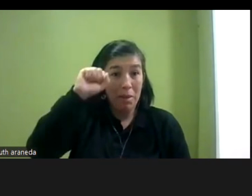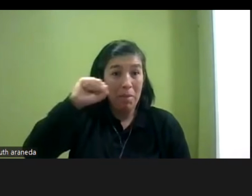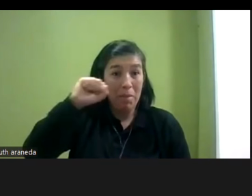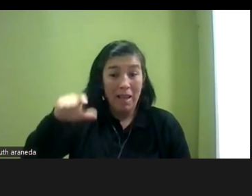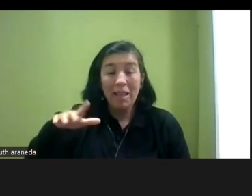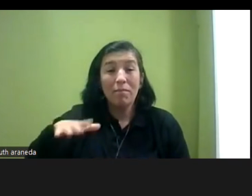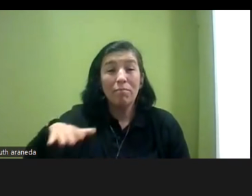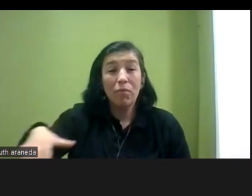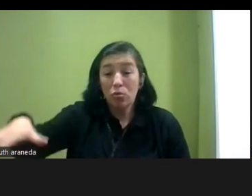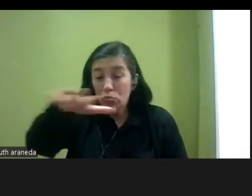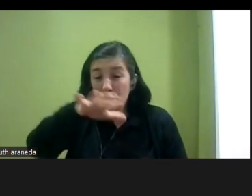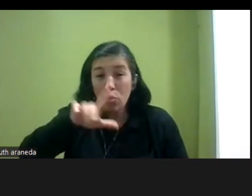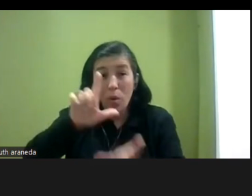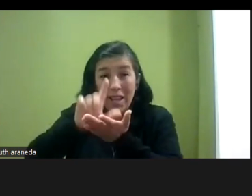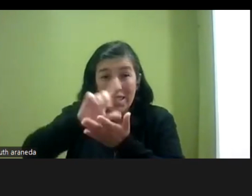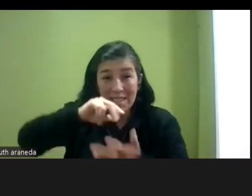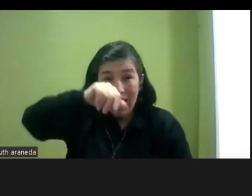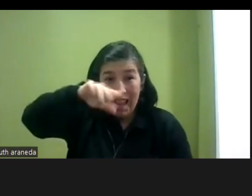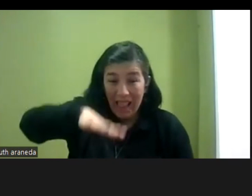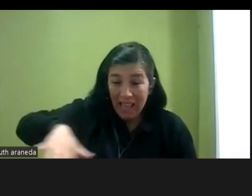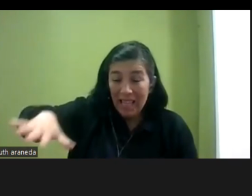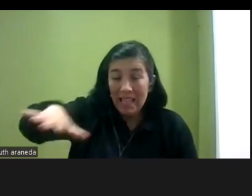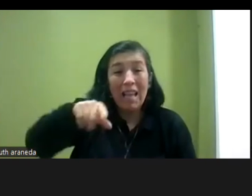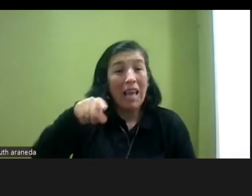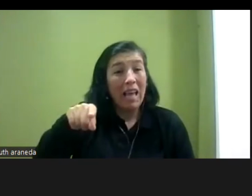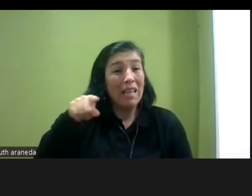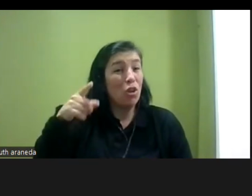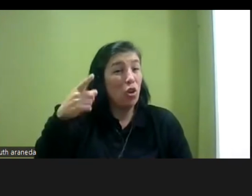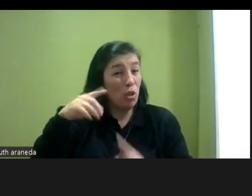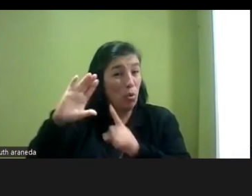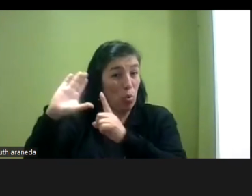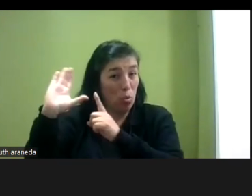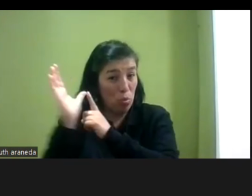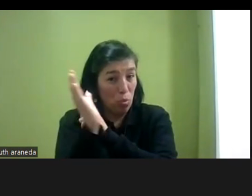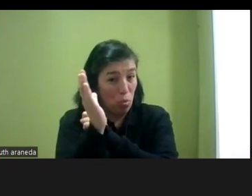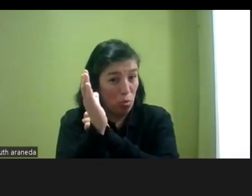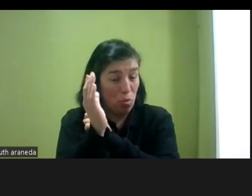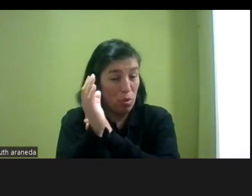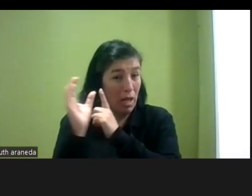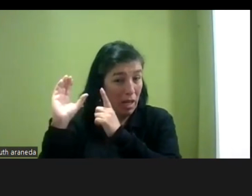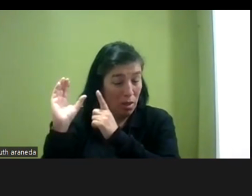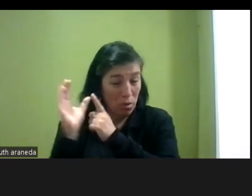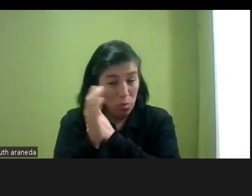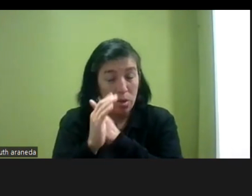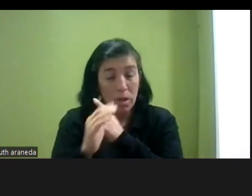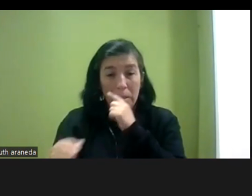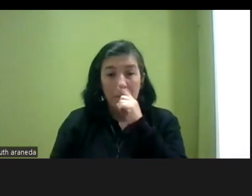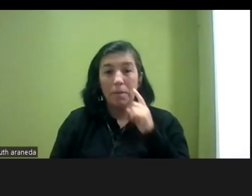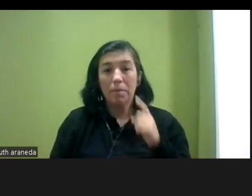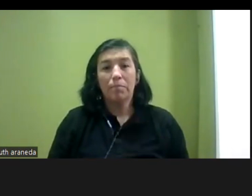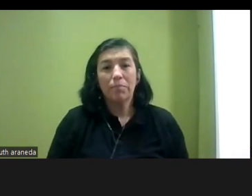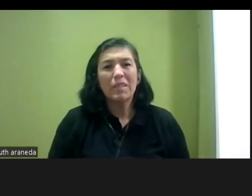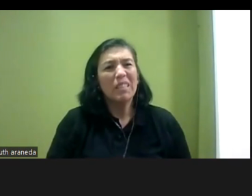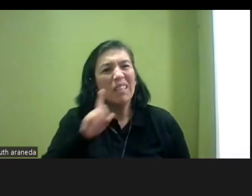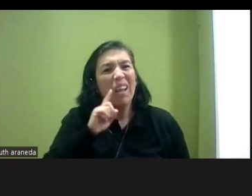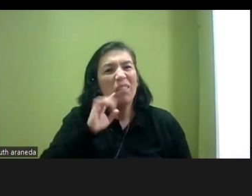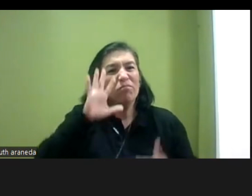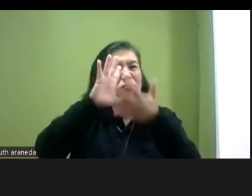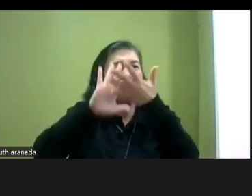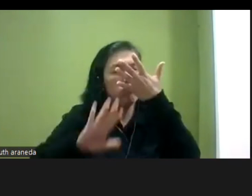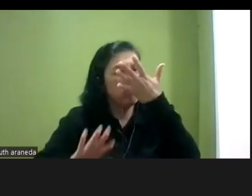es otra área cultural, otro mundo, aunque haya sido contemporáneo con esto, pero tiene características muy